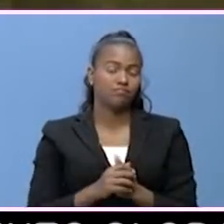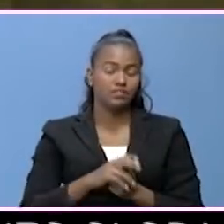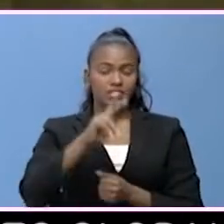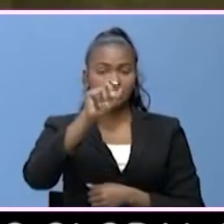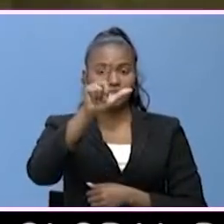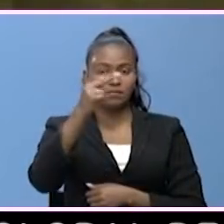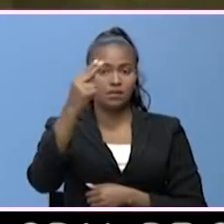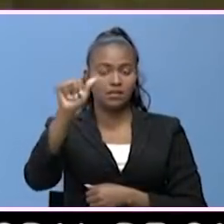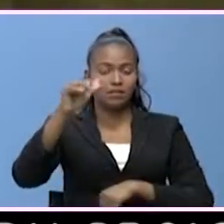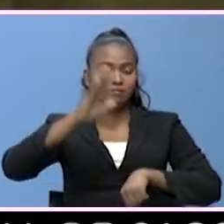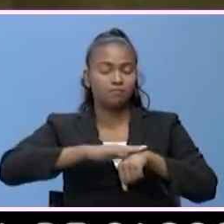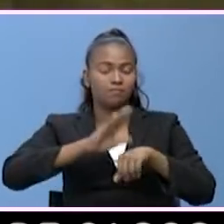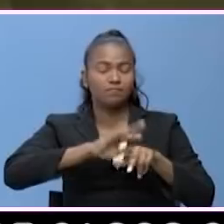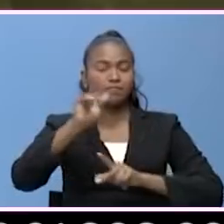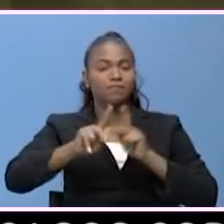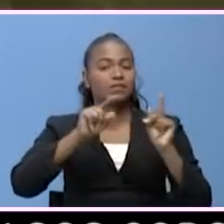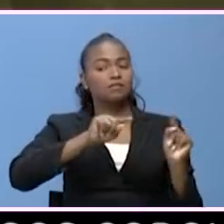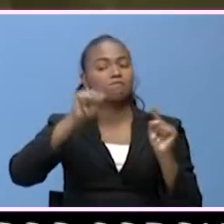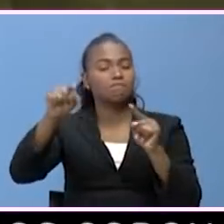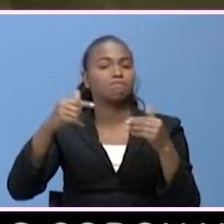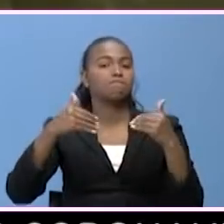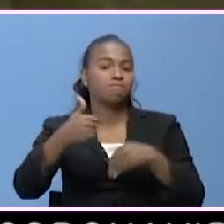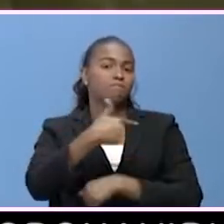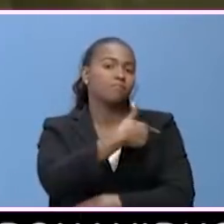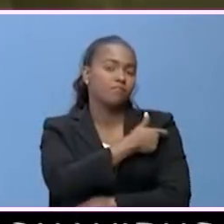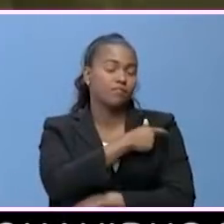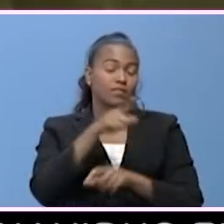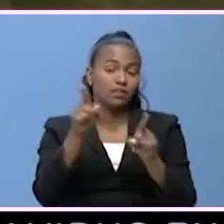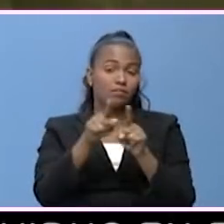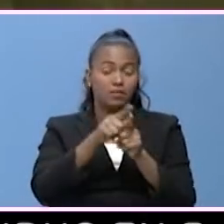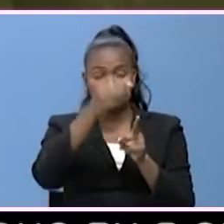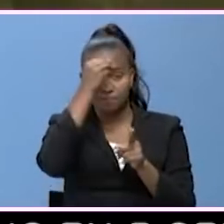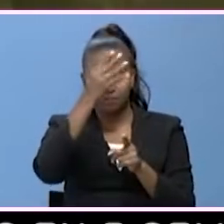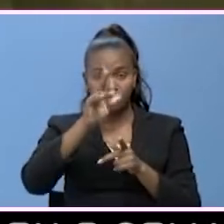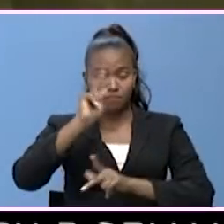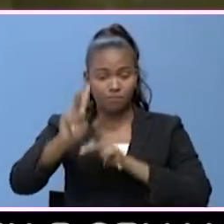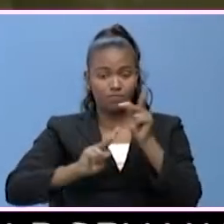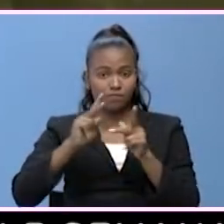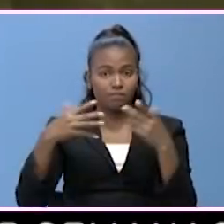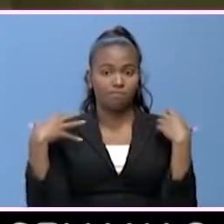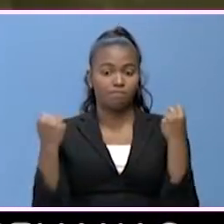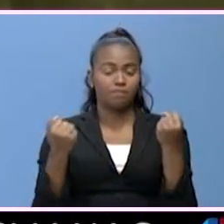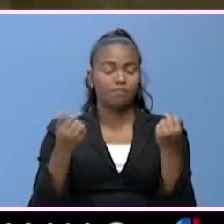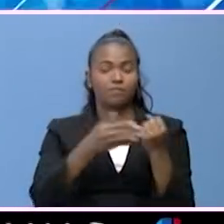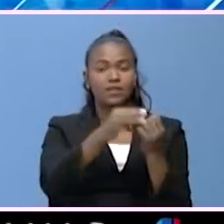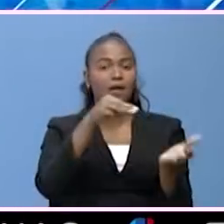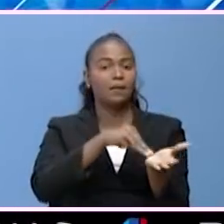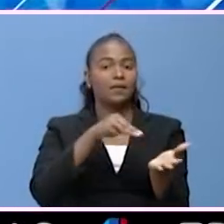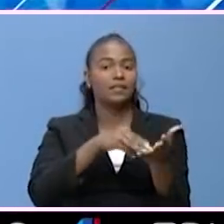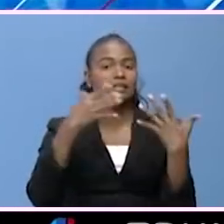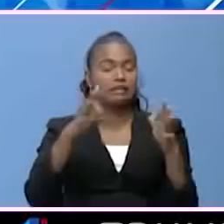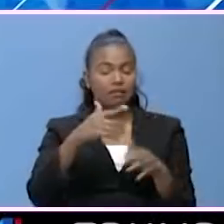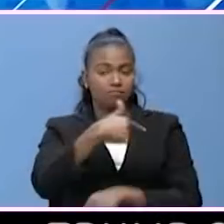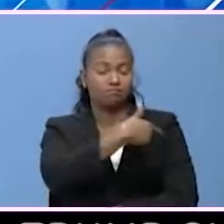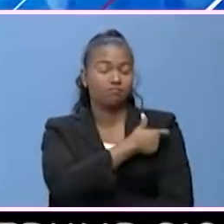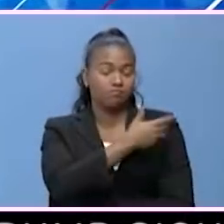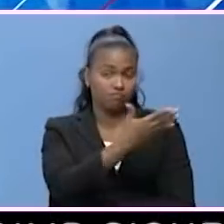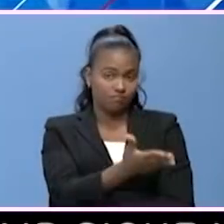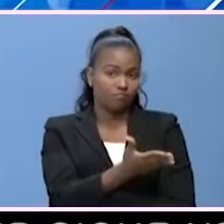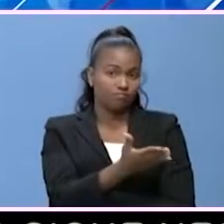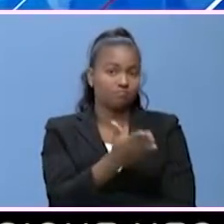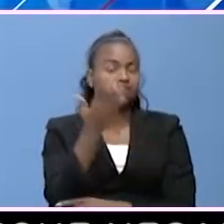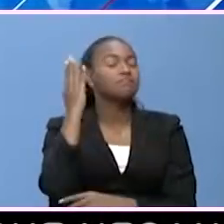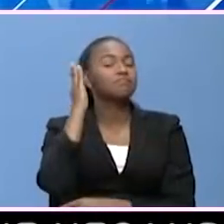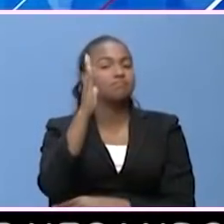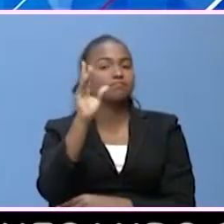hizo un llamado a la población a que acudan a vacunarse. También señaló que el personal de salud de primera línea, que ya recibieron la primera dosis,